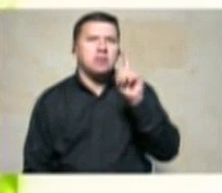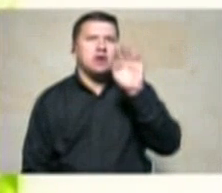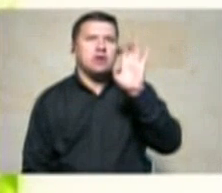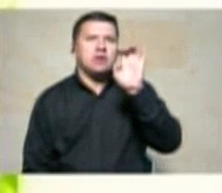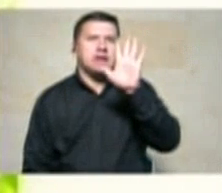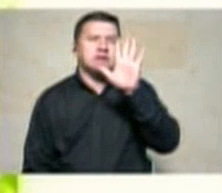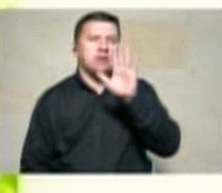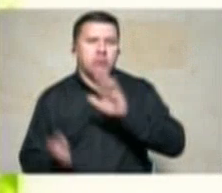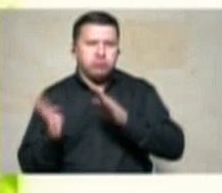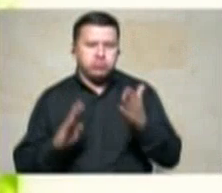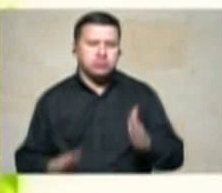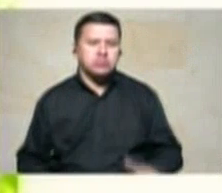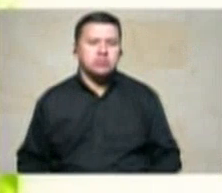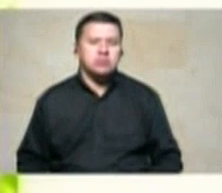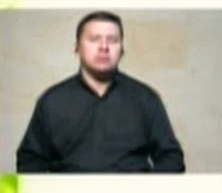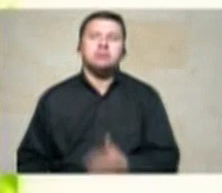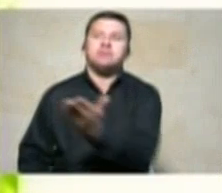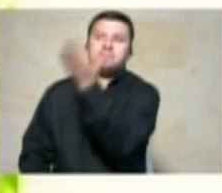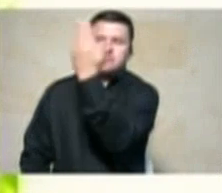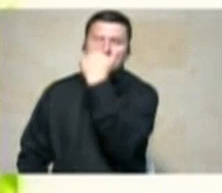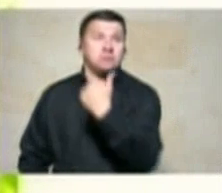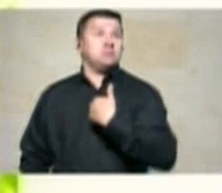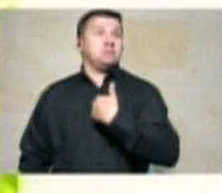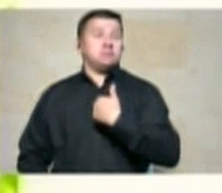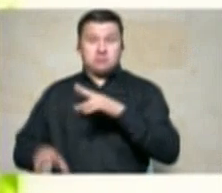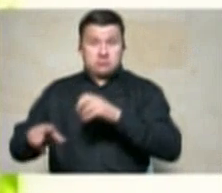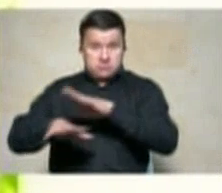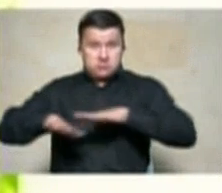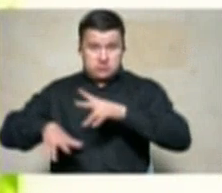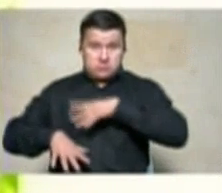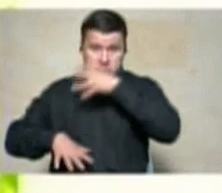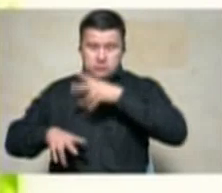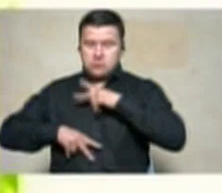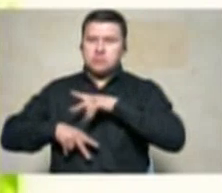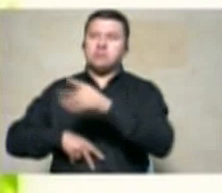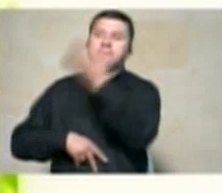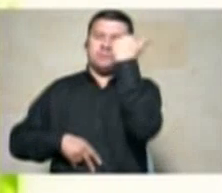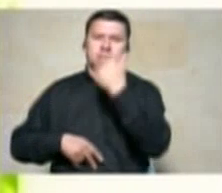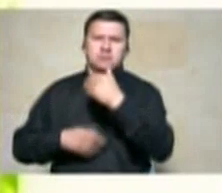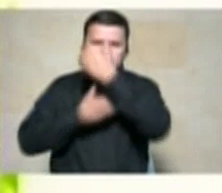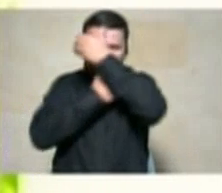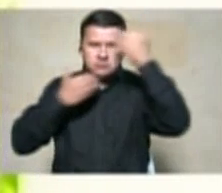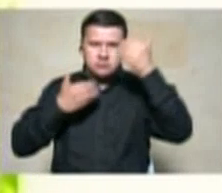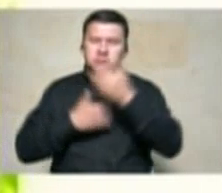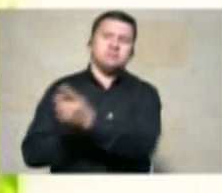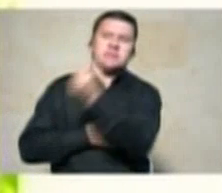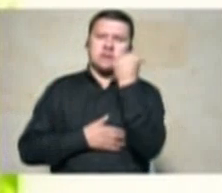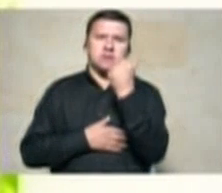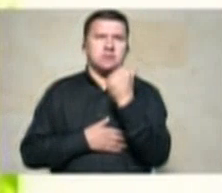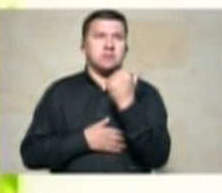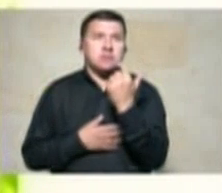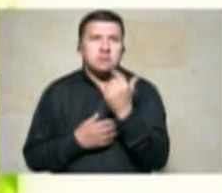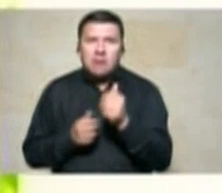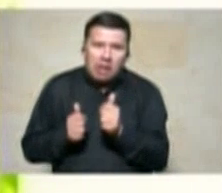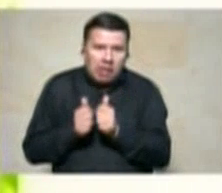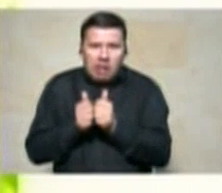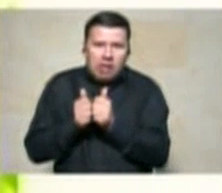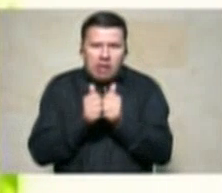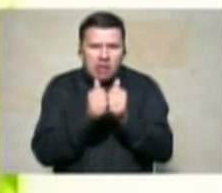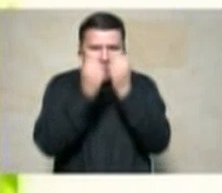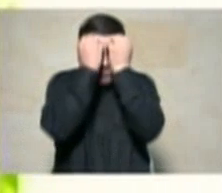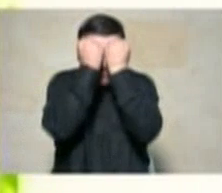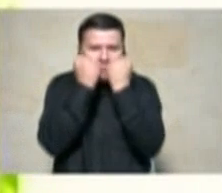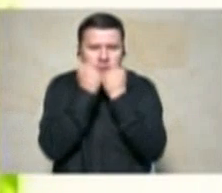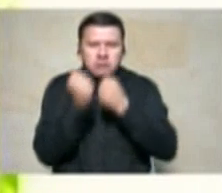22 de abril de 1995, nos citaron a una reunión. ¿Sí? La reunión ahí, entre esa reunión iba un encapuchado,